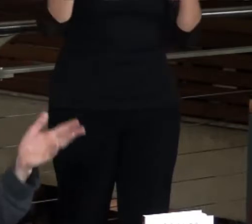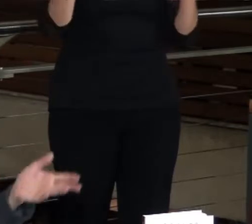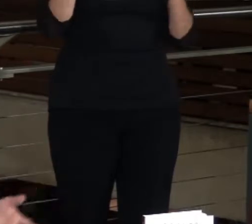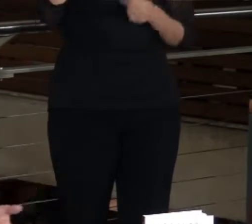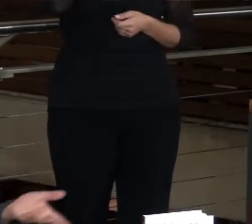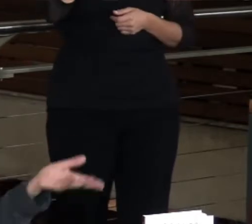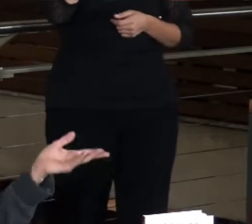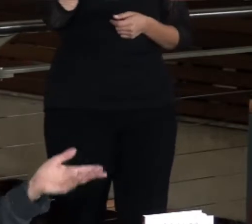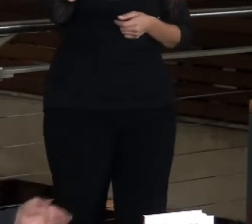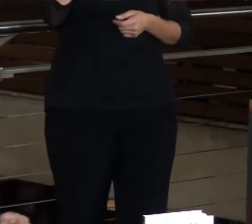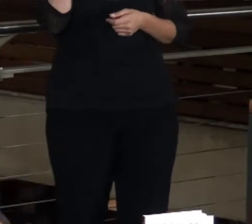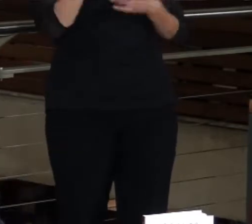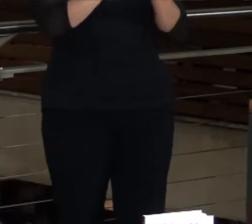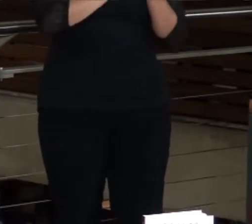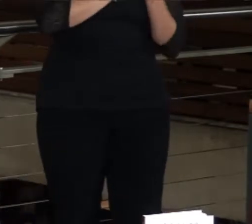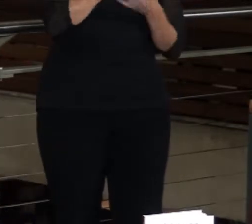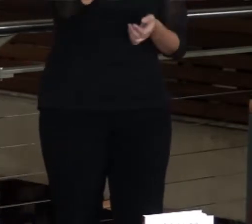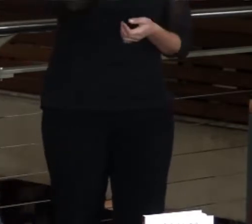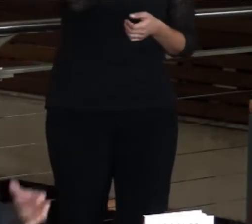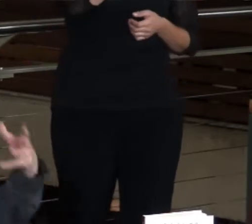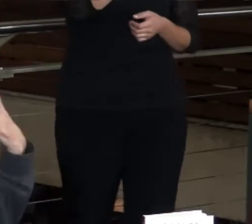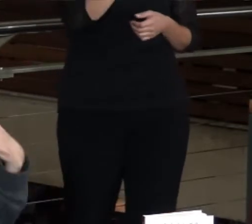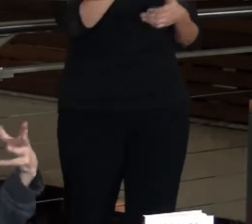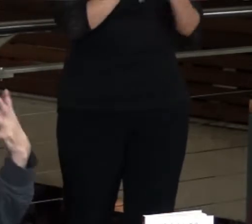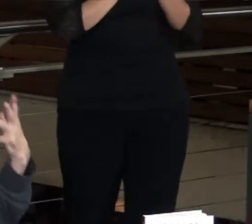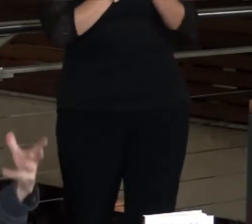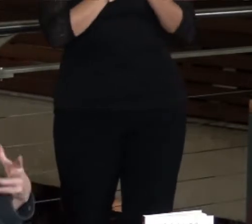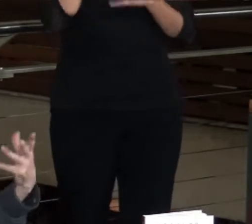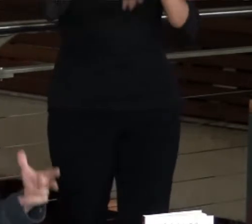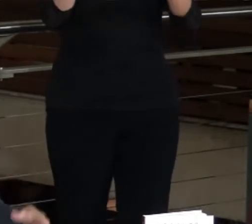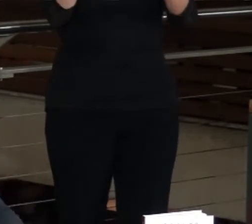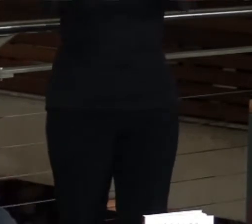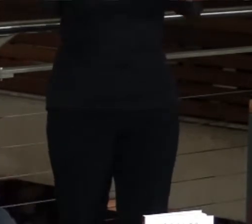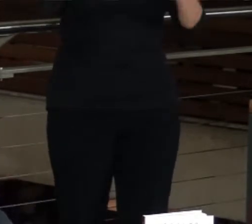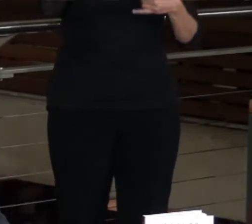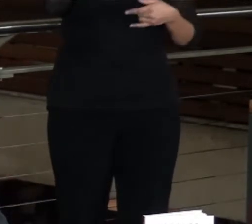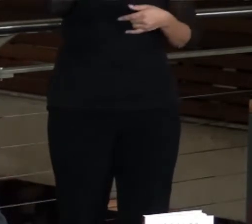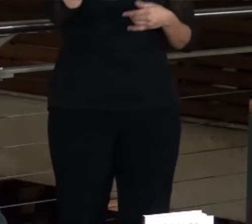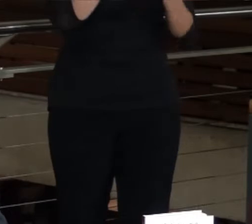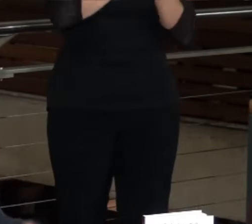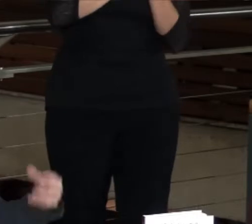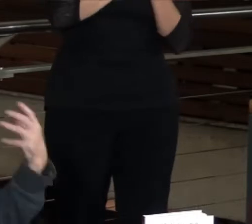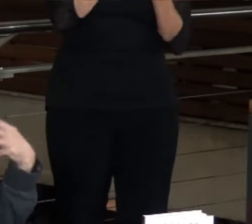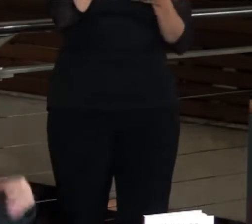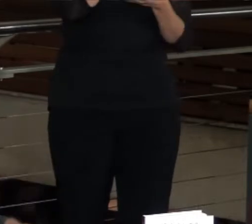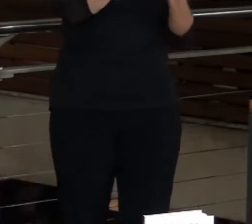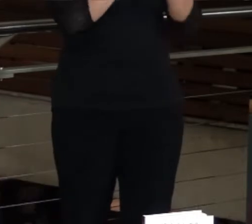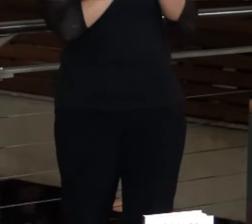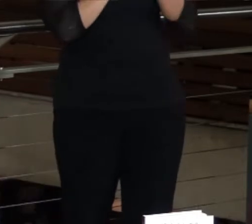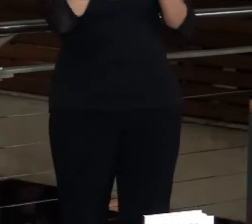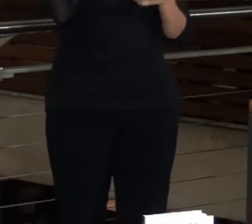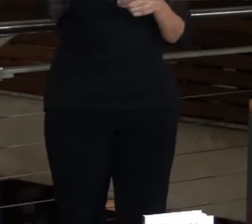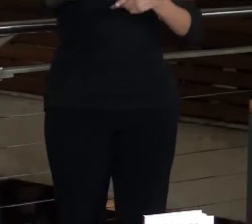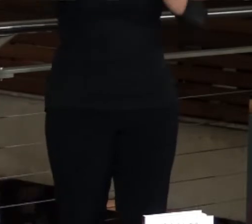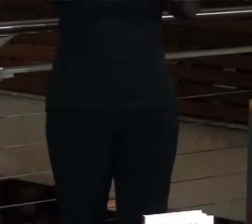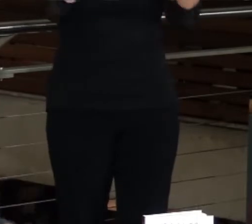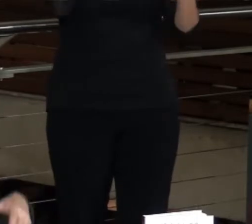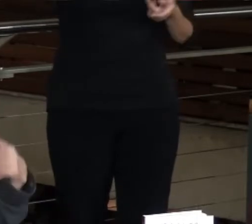telenovelas no se dice mal pero vamos a profundizar en eso de la mar es como una cosa que